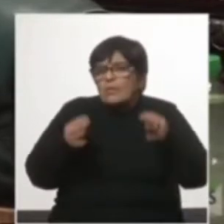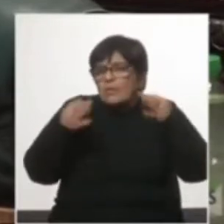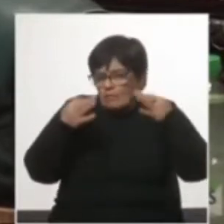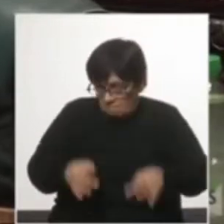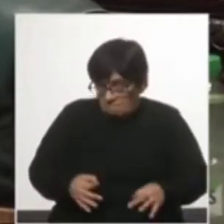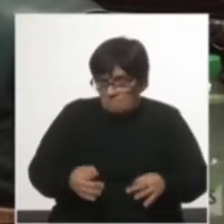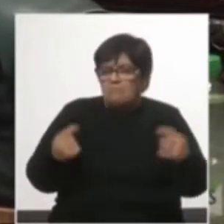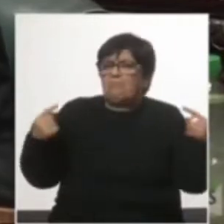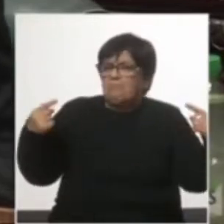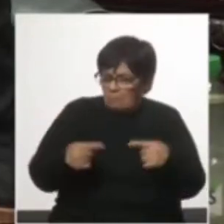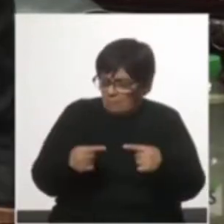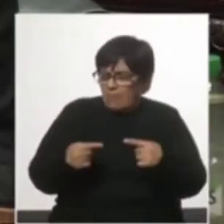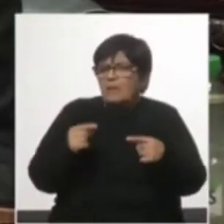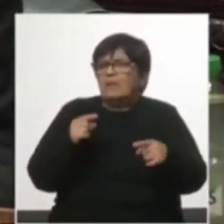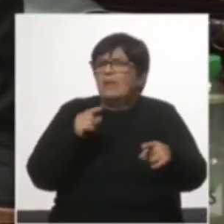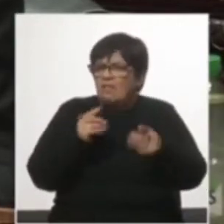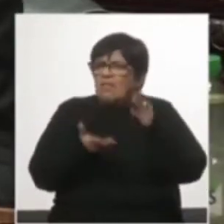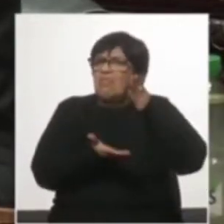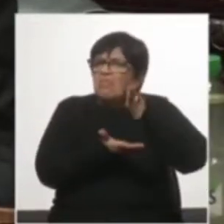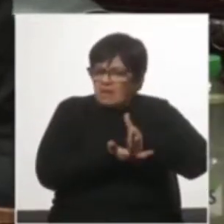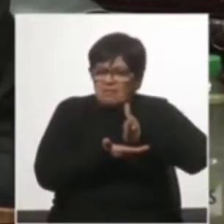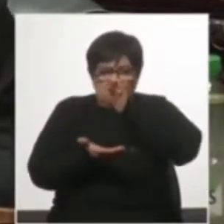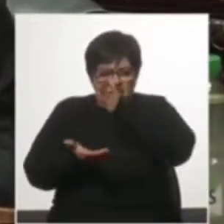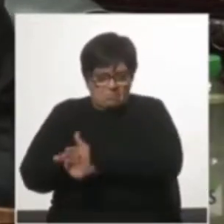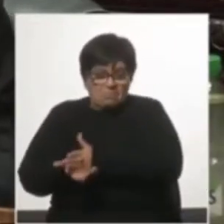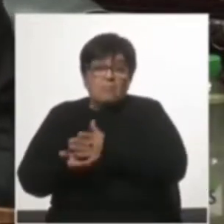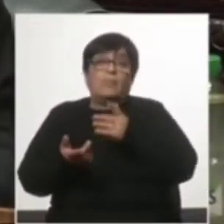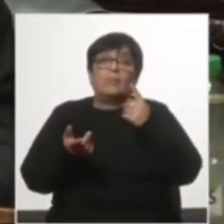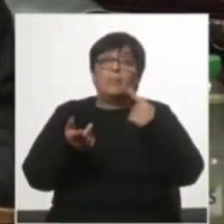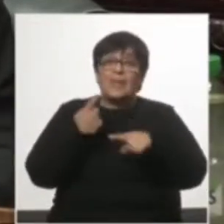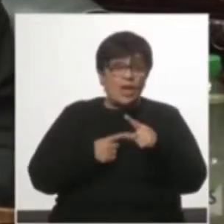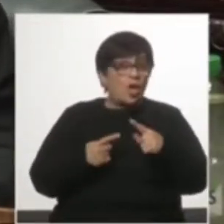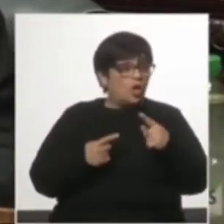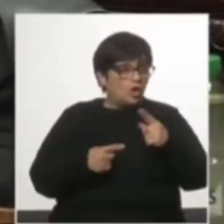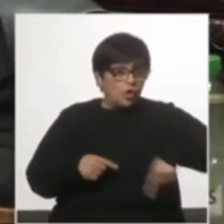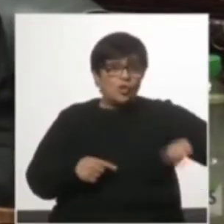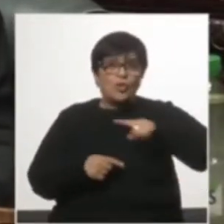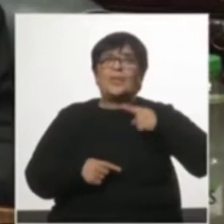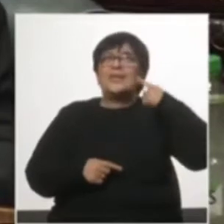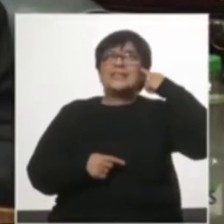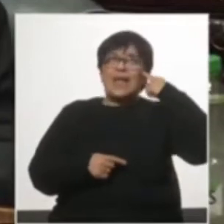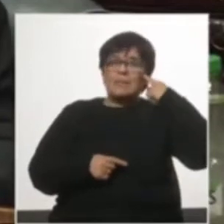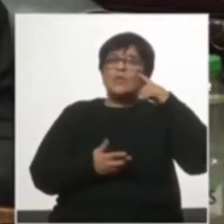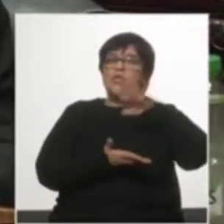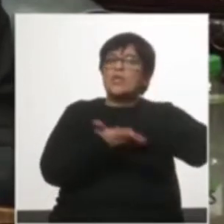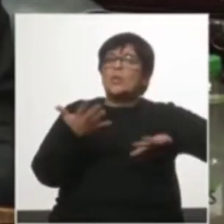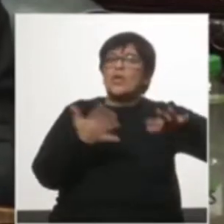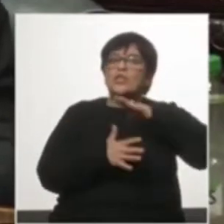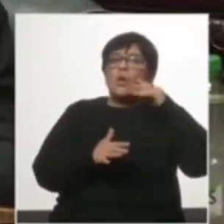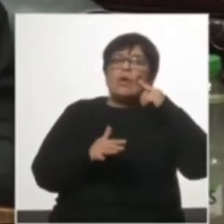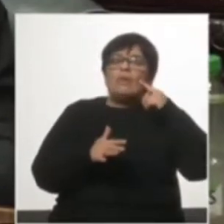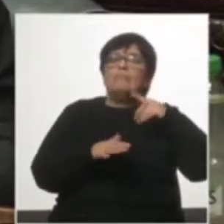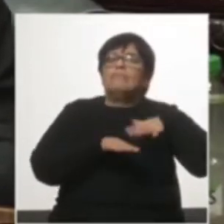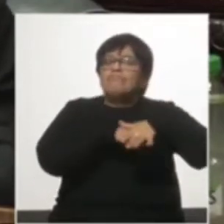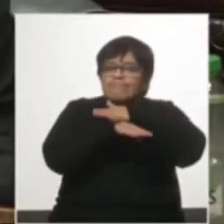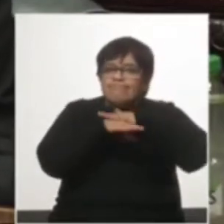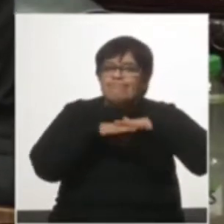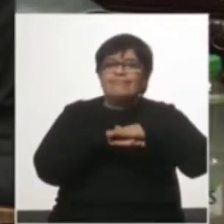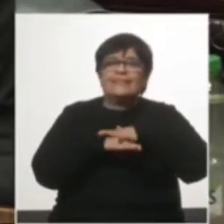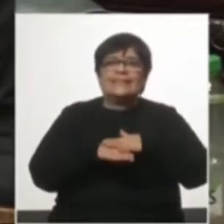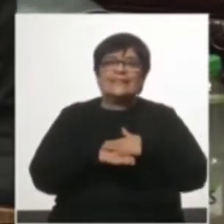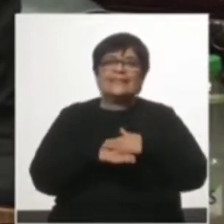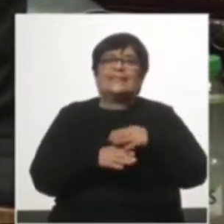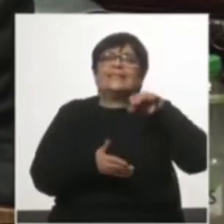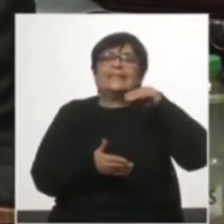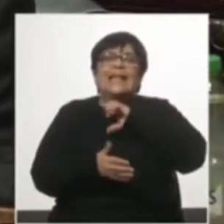diferencia. Nosotros estamos convencidos de que la salud financiera del Estado uruguayo permite,